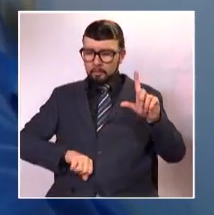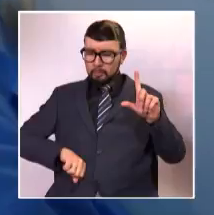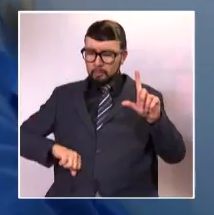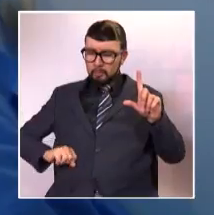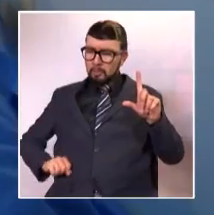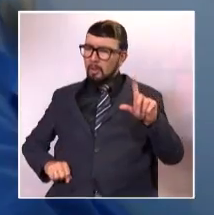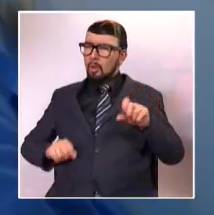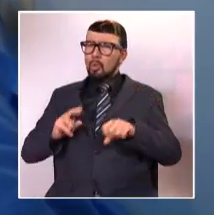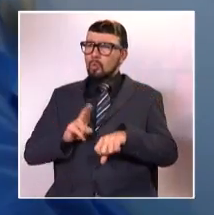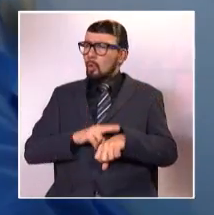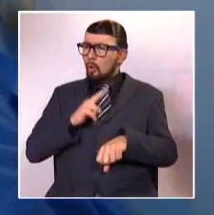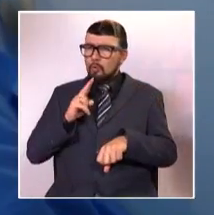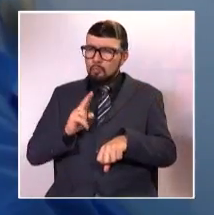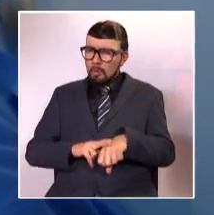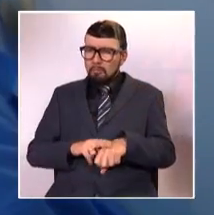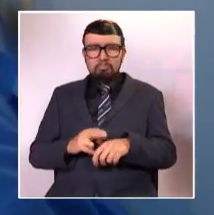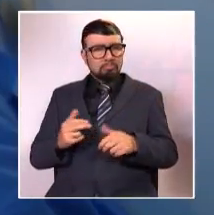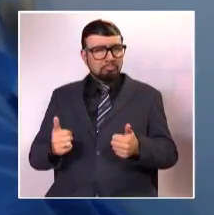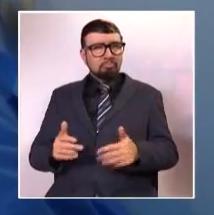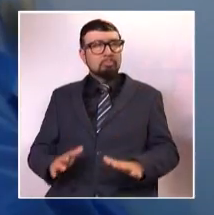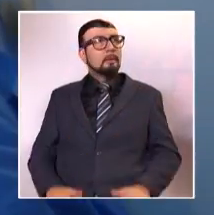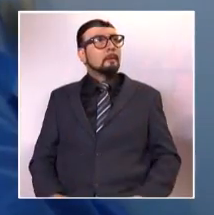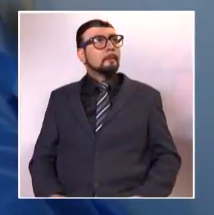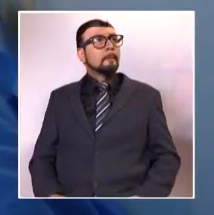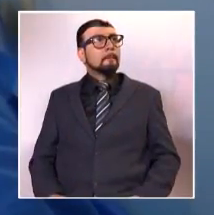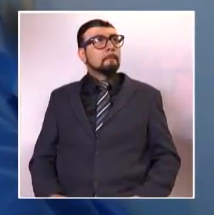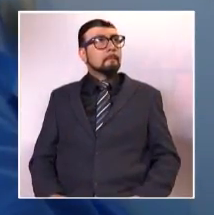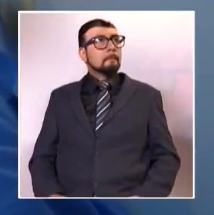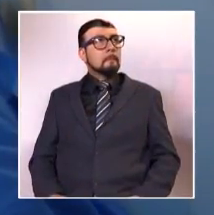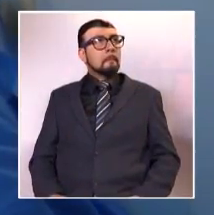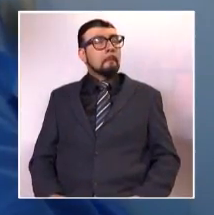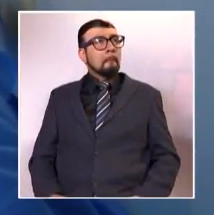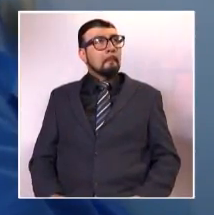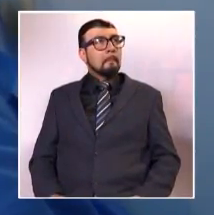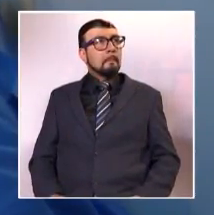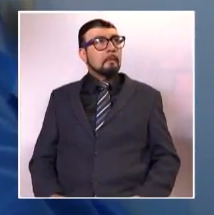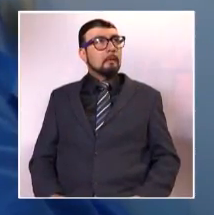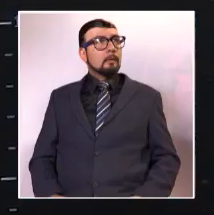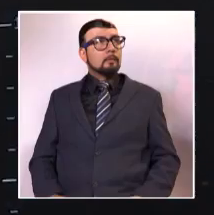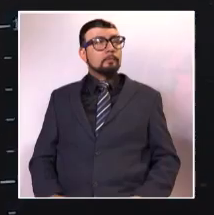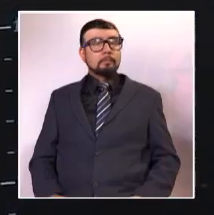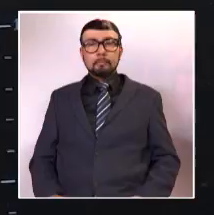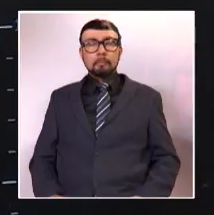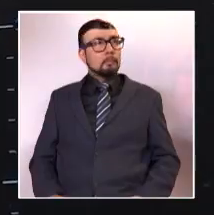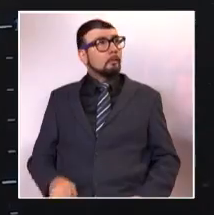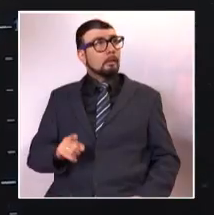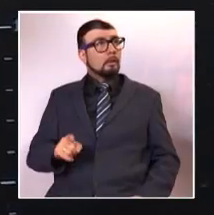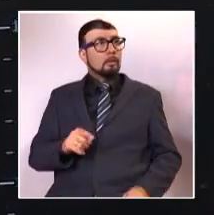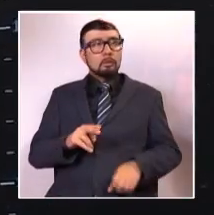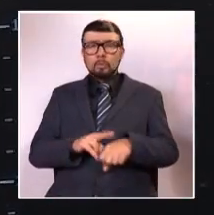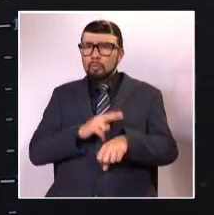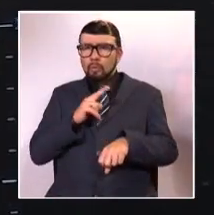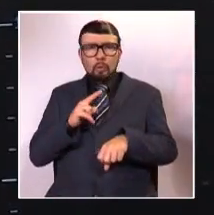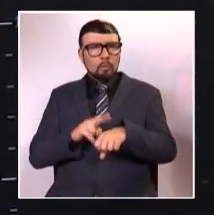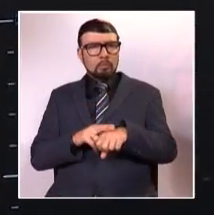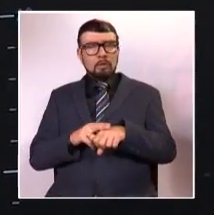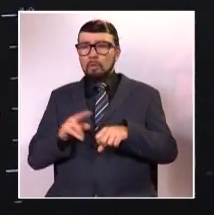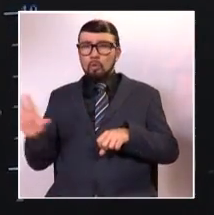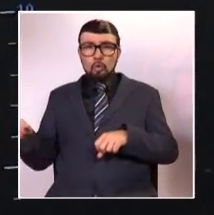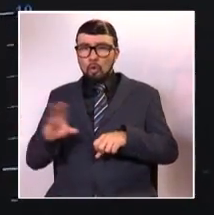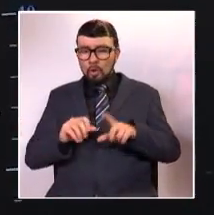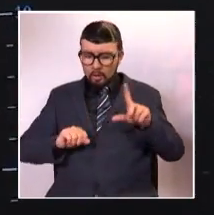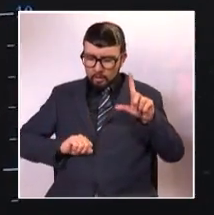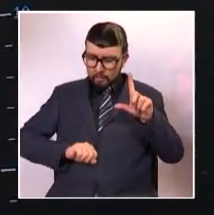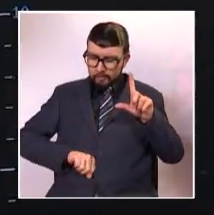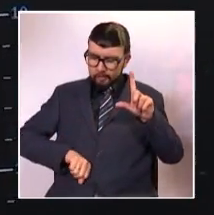descansa, ¿sí? Es un hígado normal, es muy uniforme, todo el tono de gris que tiene.